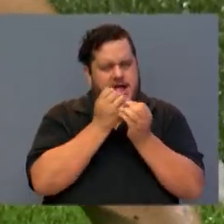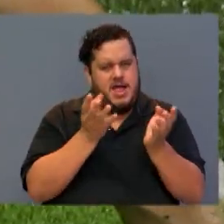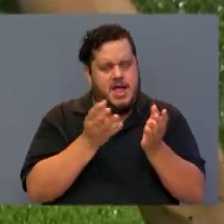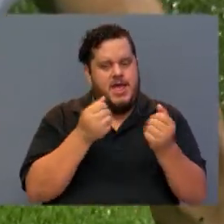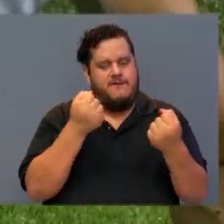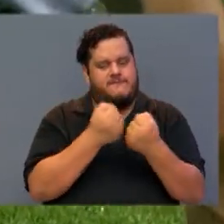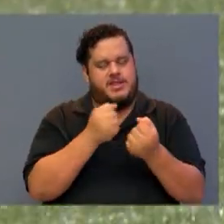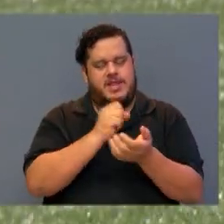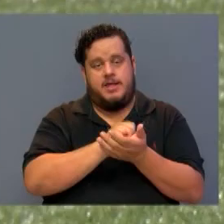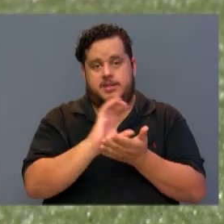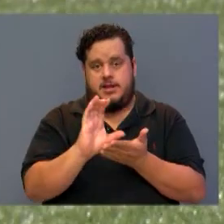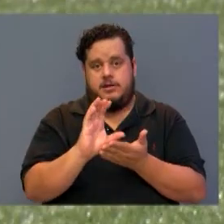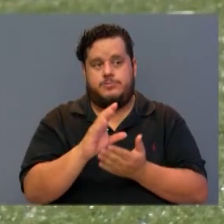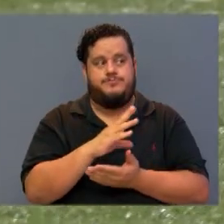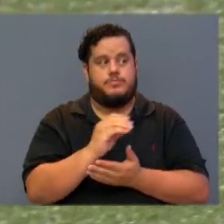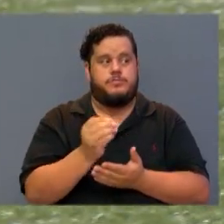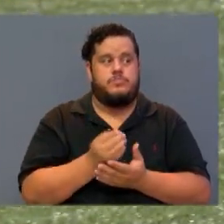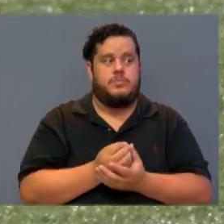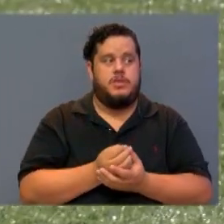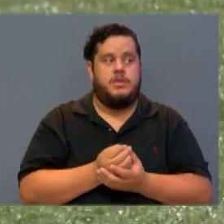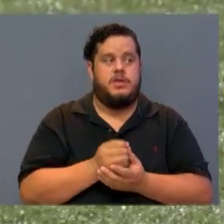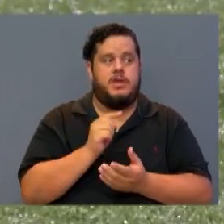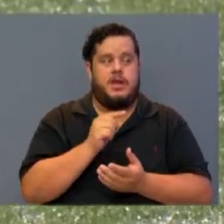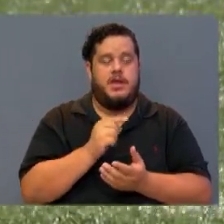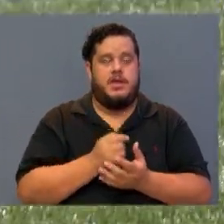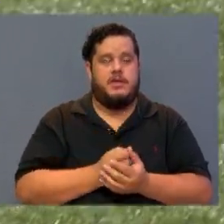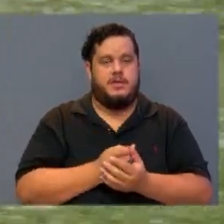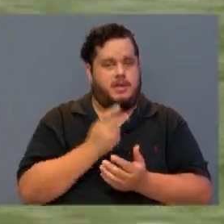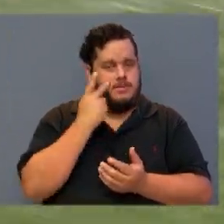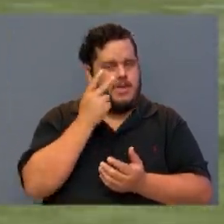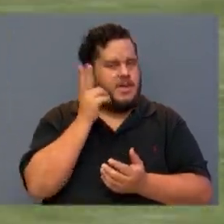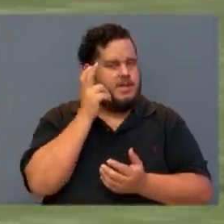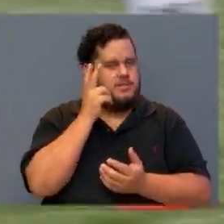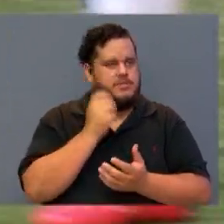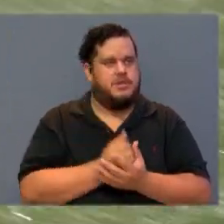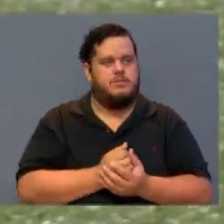Carlos, y ahí está, escuchen esto.